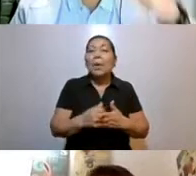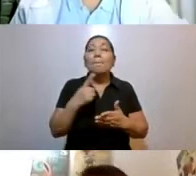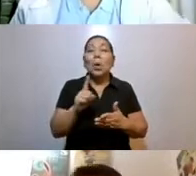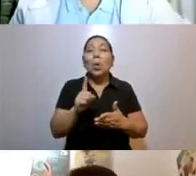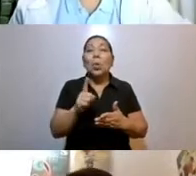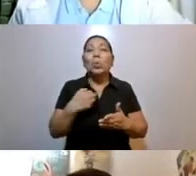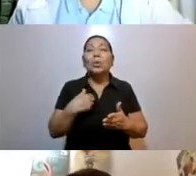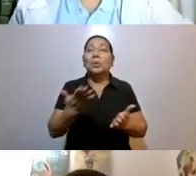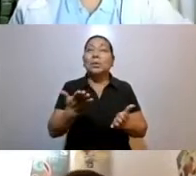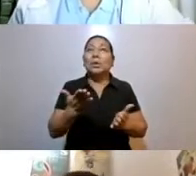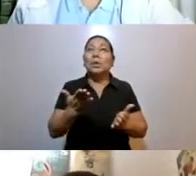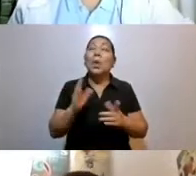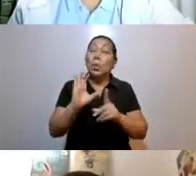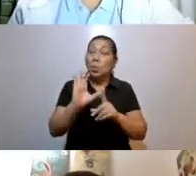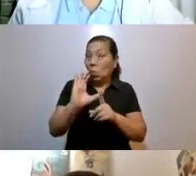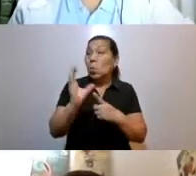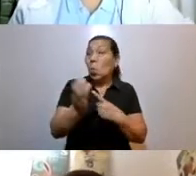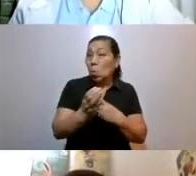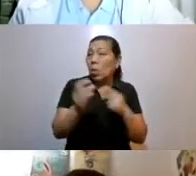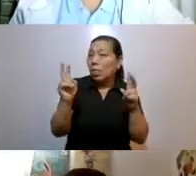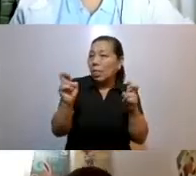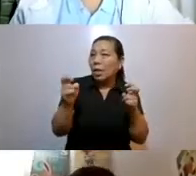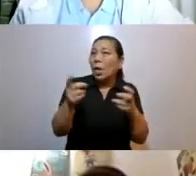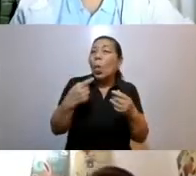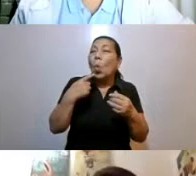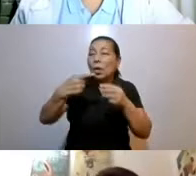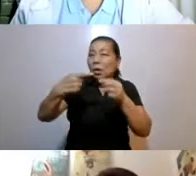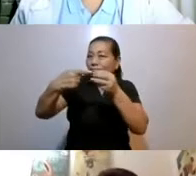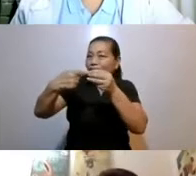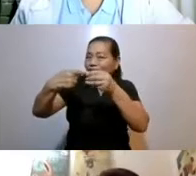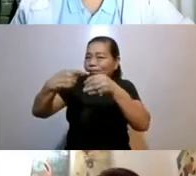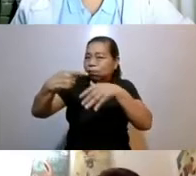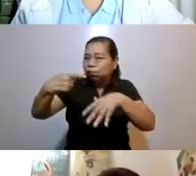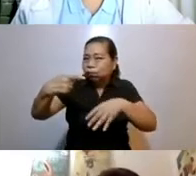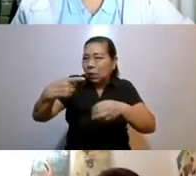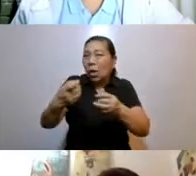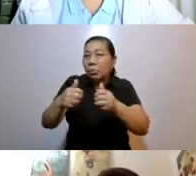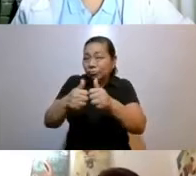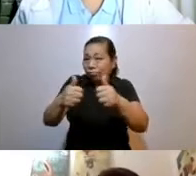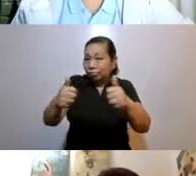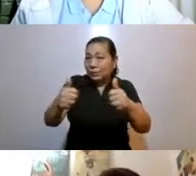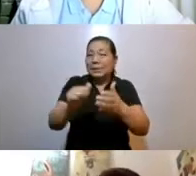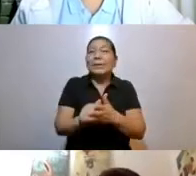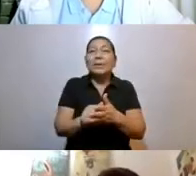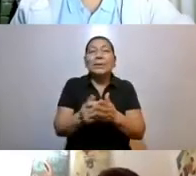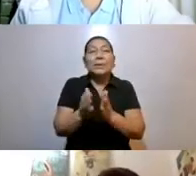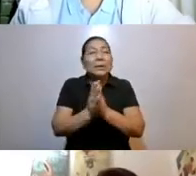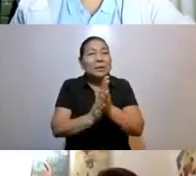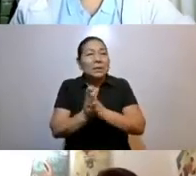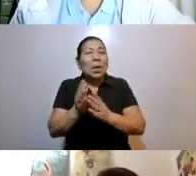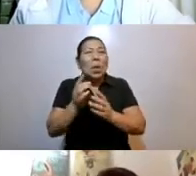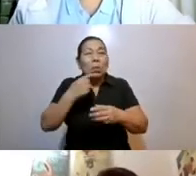nuestra cultura por un tema de eyaculación. Otras culturas han separado el tema del placer o del